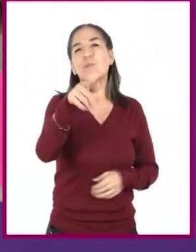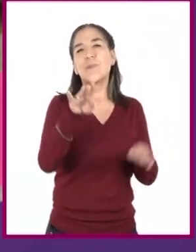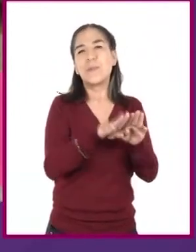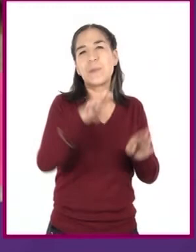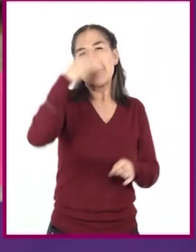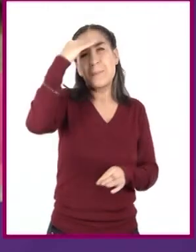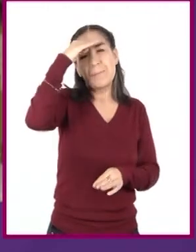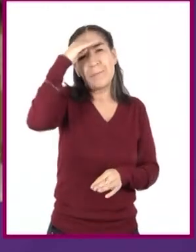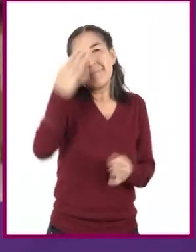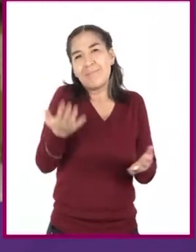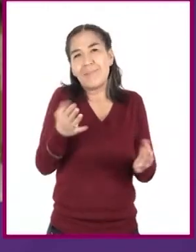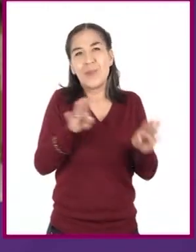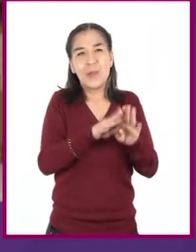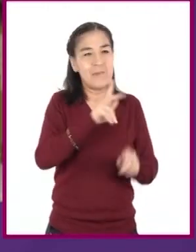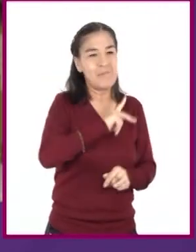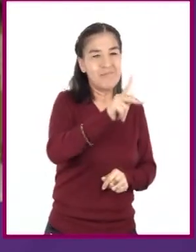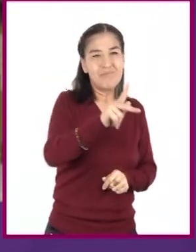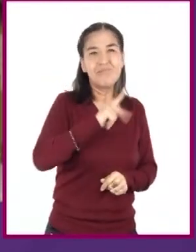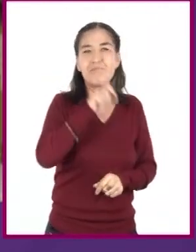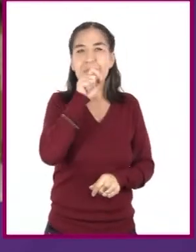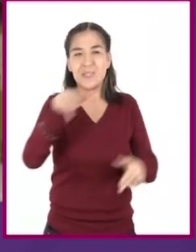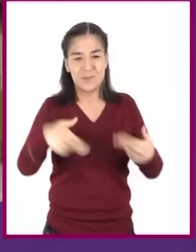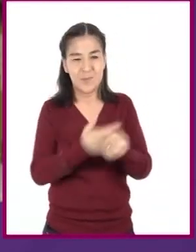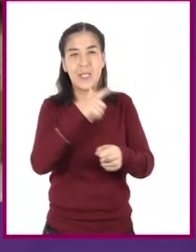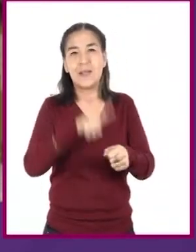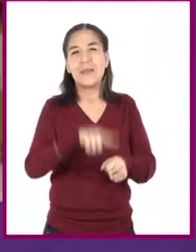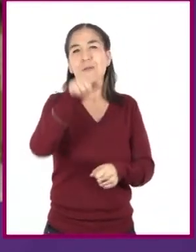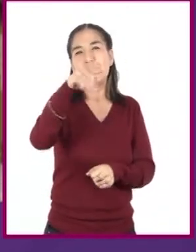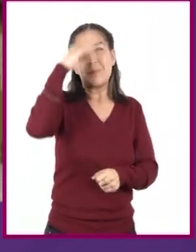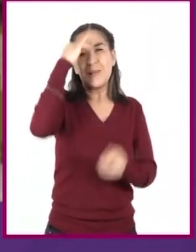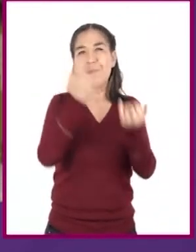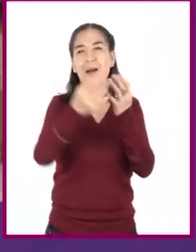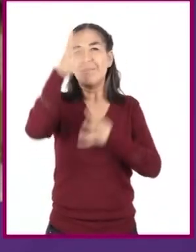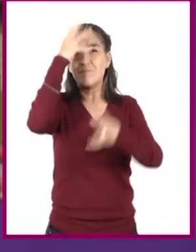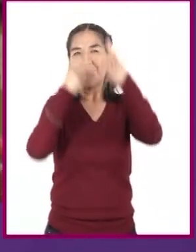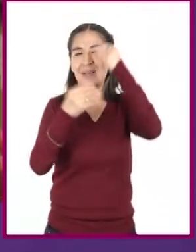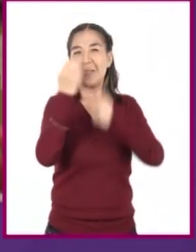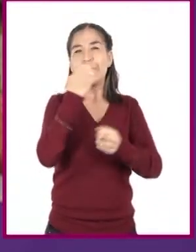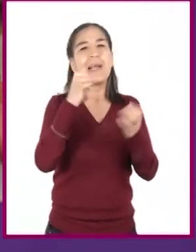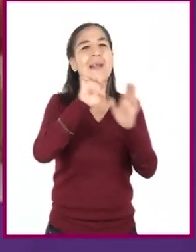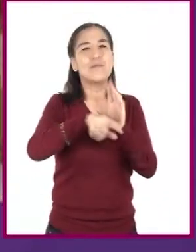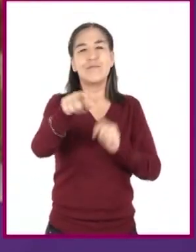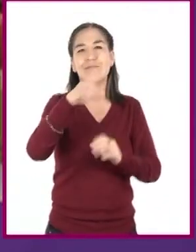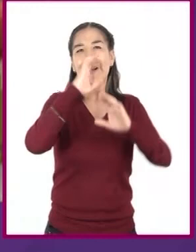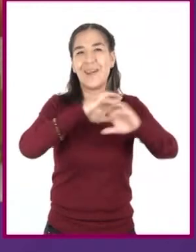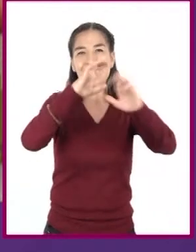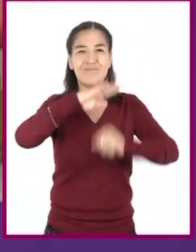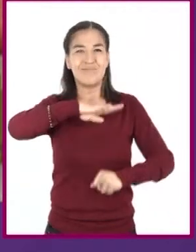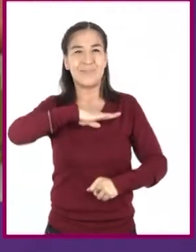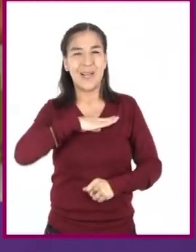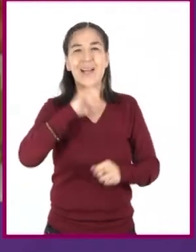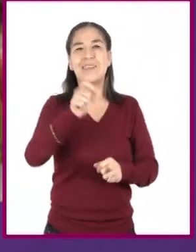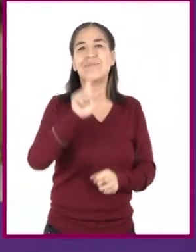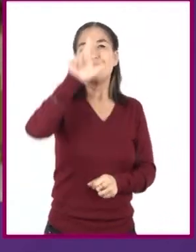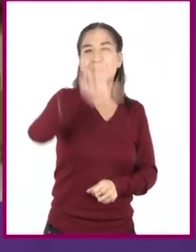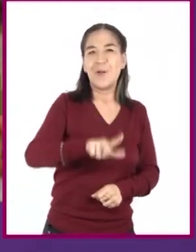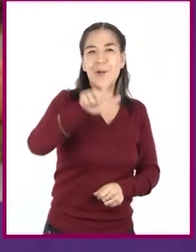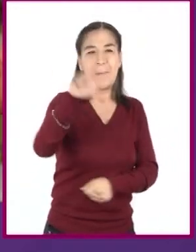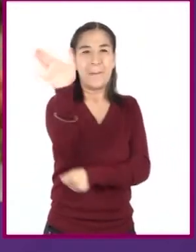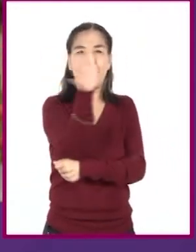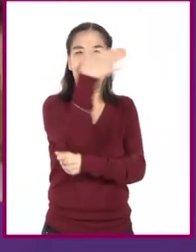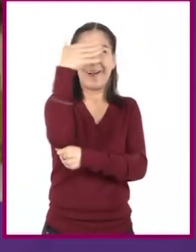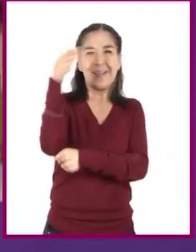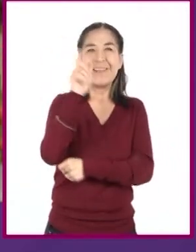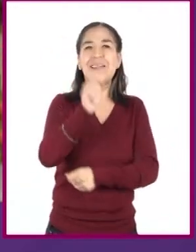una nación está relacionado con lo que aprendemos en la escuela. Cantar el himno nacional, por ejemplo, o los lunes de honores a la bandera,